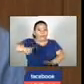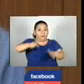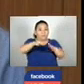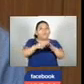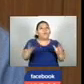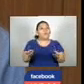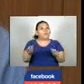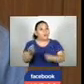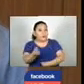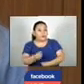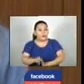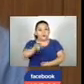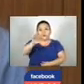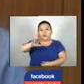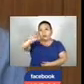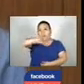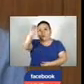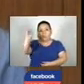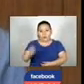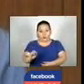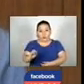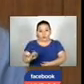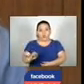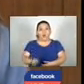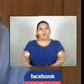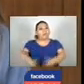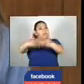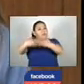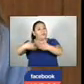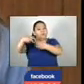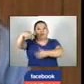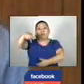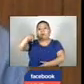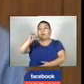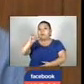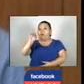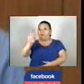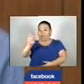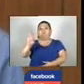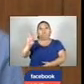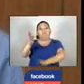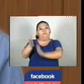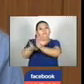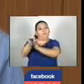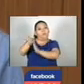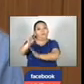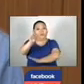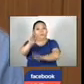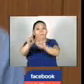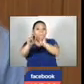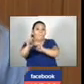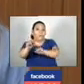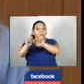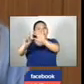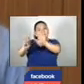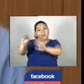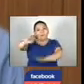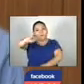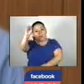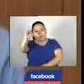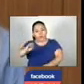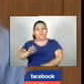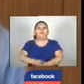del 3%, mientras que el PIB industrial presenta un crecimiento de 2.6% al